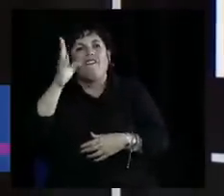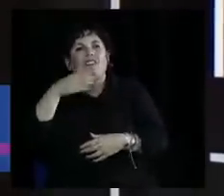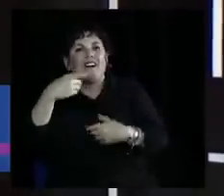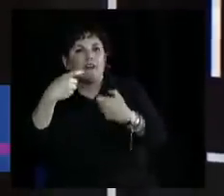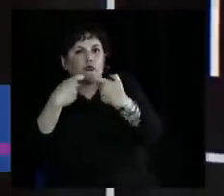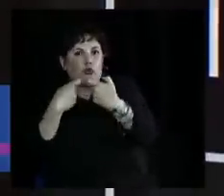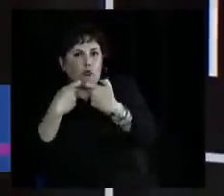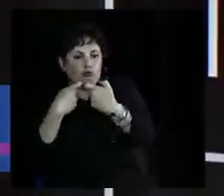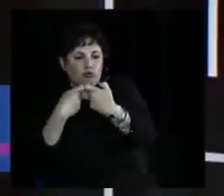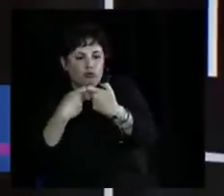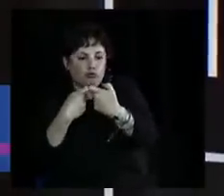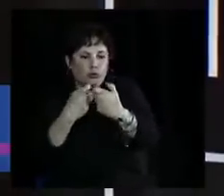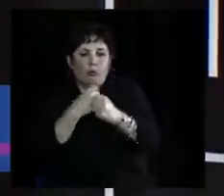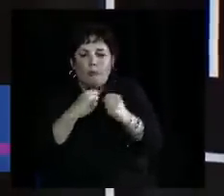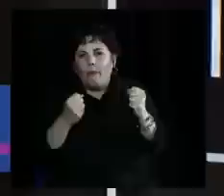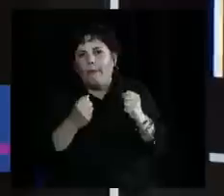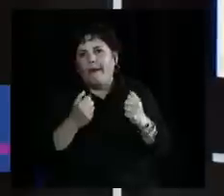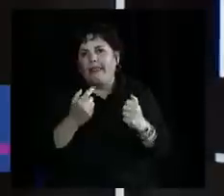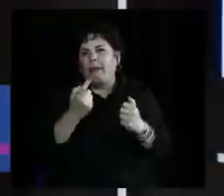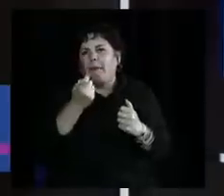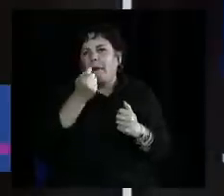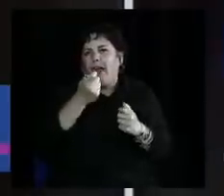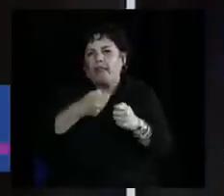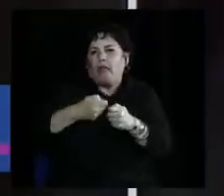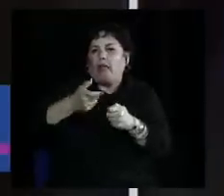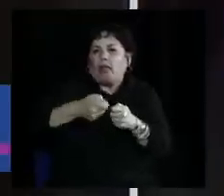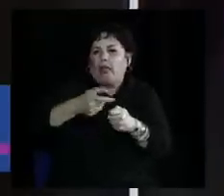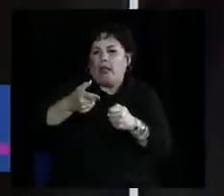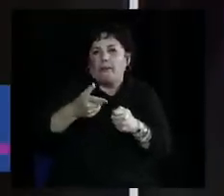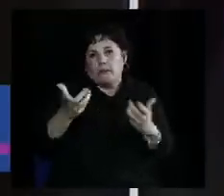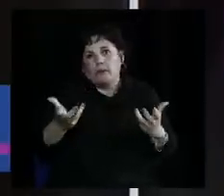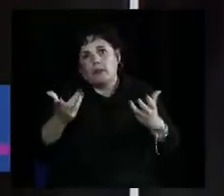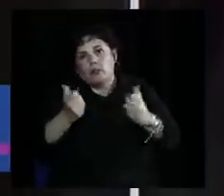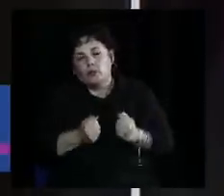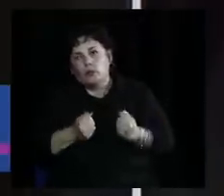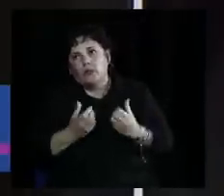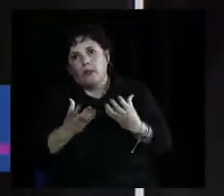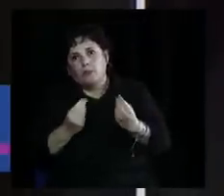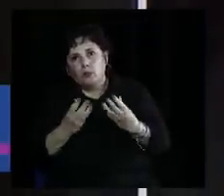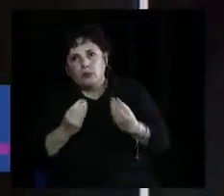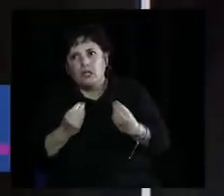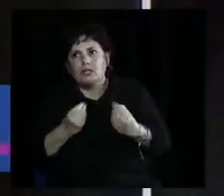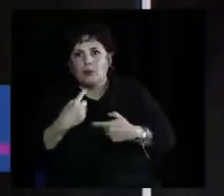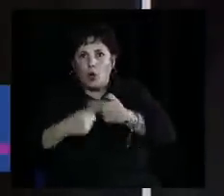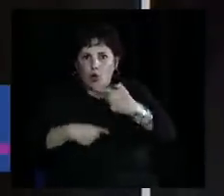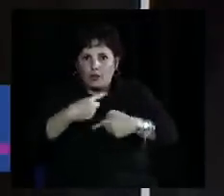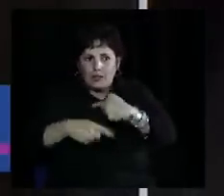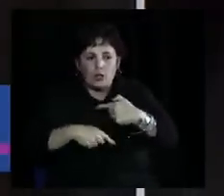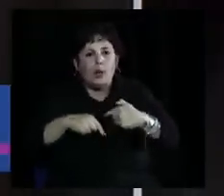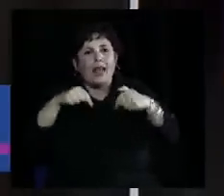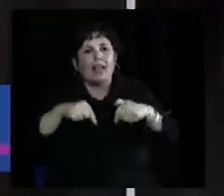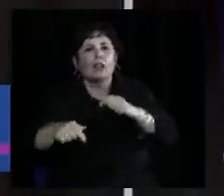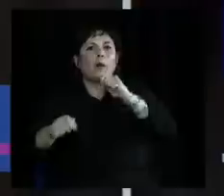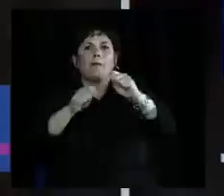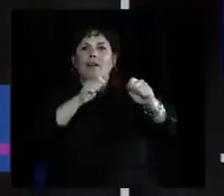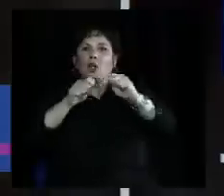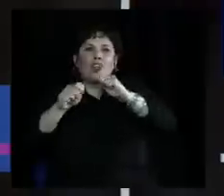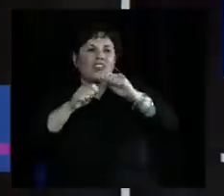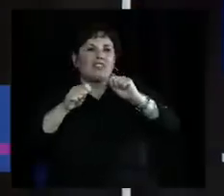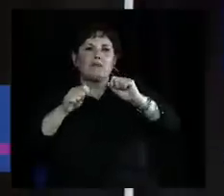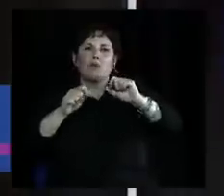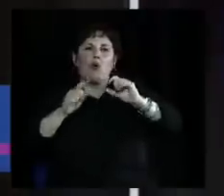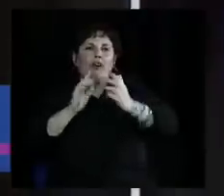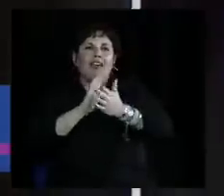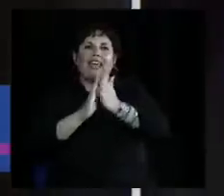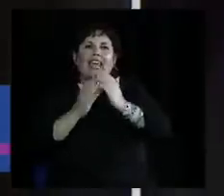carasycaretas.com.uy/socios. Ahí te podés hacer socio por muy poco dinero y nos ayudás muchísimo para sostener esta expresión de periodismo independiente, esta expresión